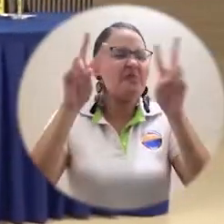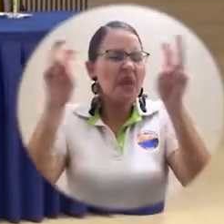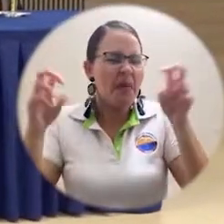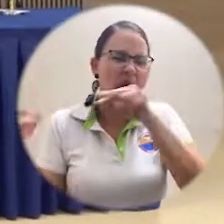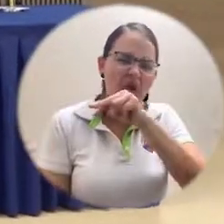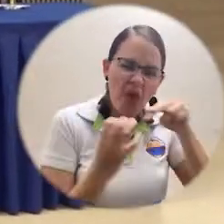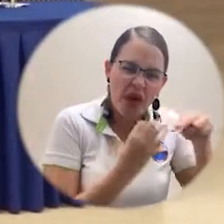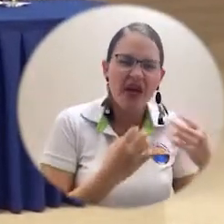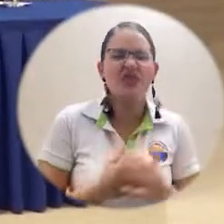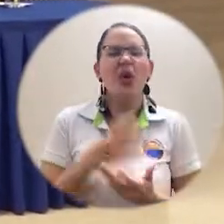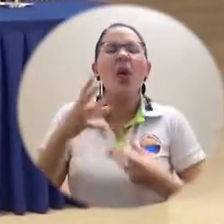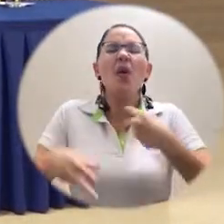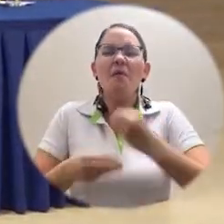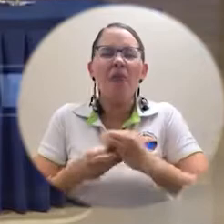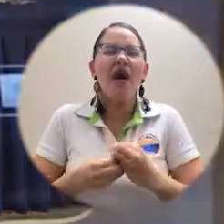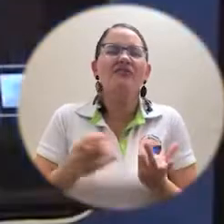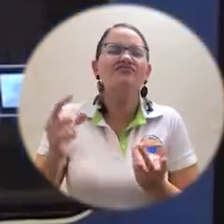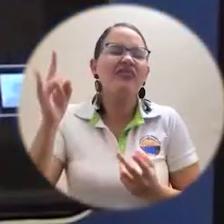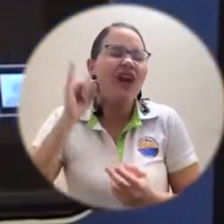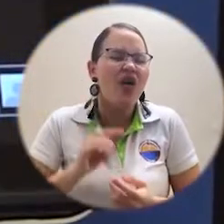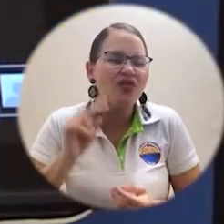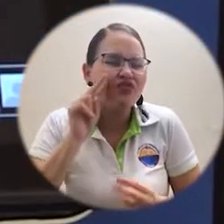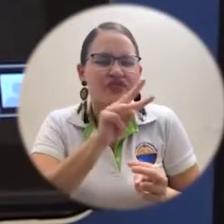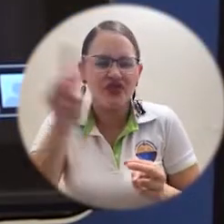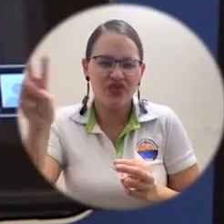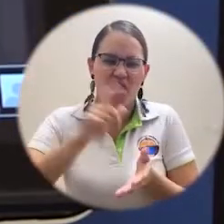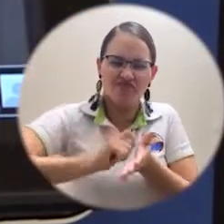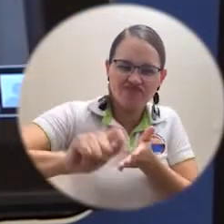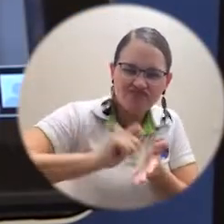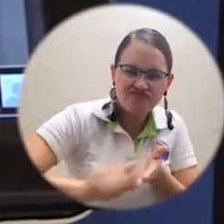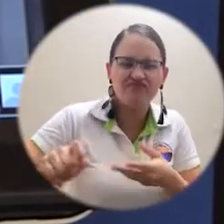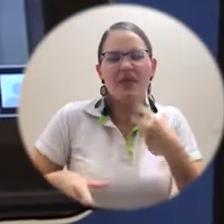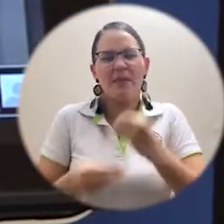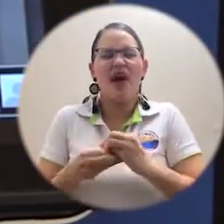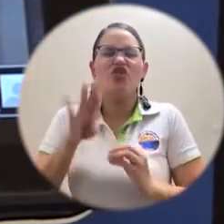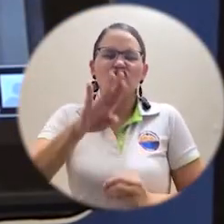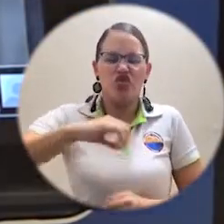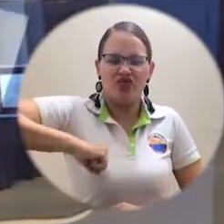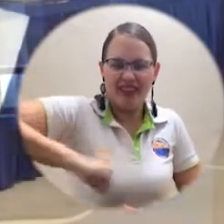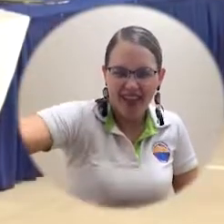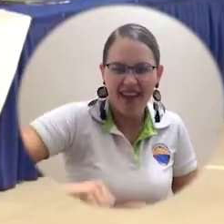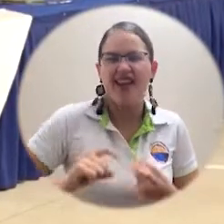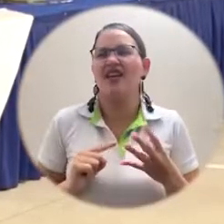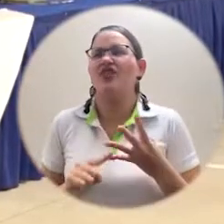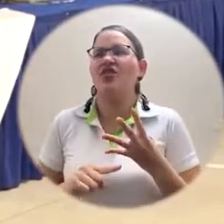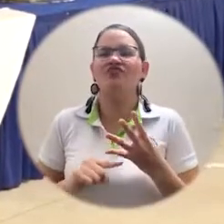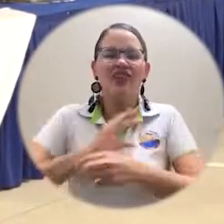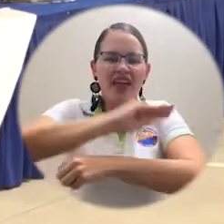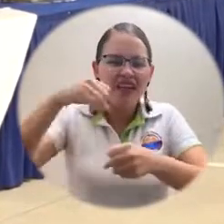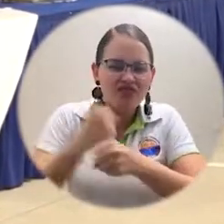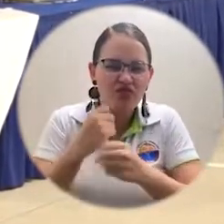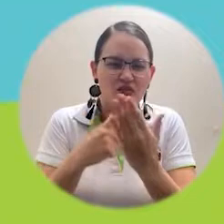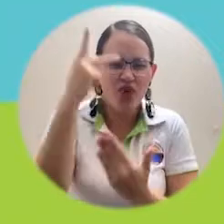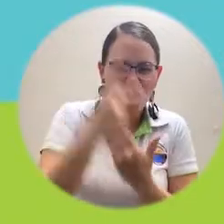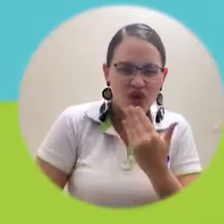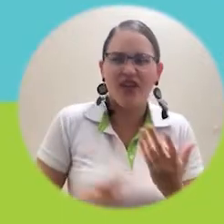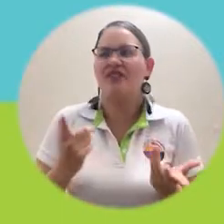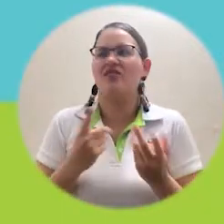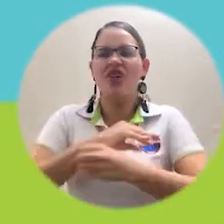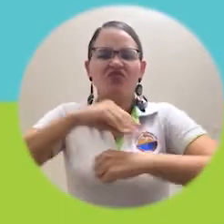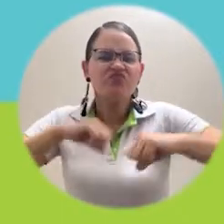como especialización en derecho procesal, en formulación y gestión integral de proyectos, gerencia de mercadeo, entre otros.